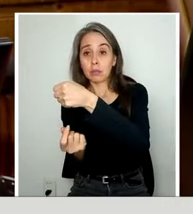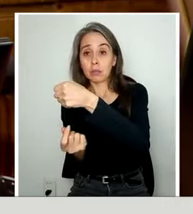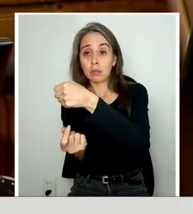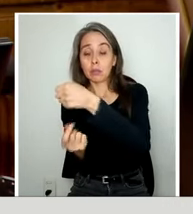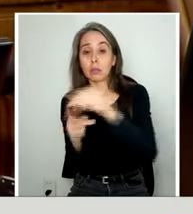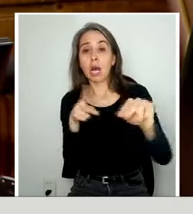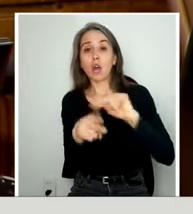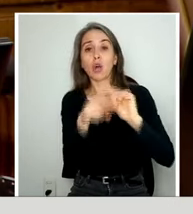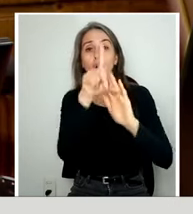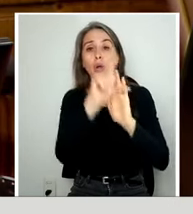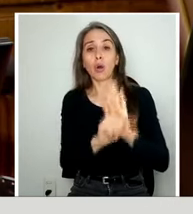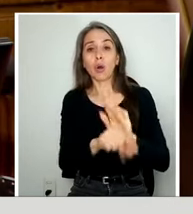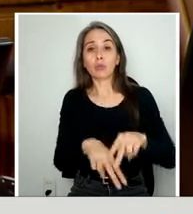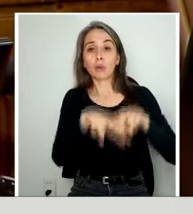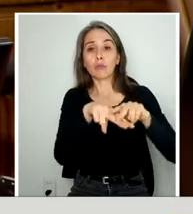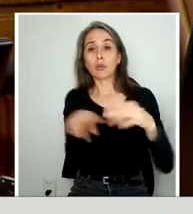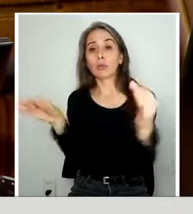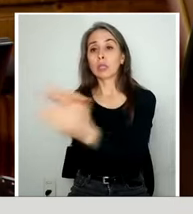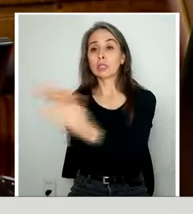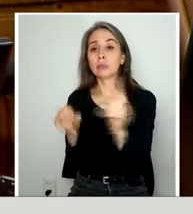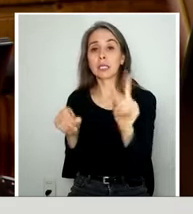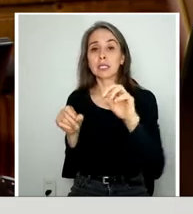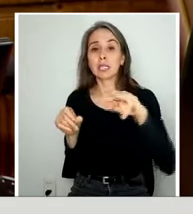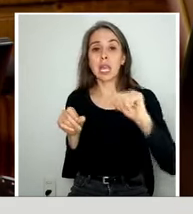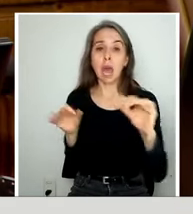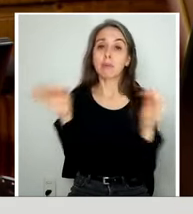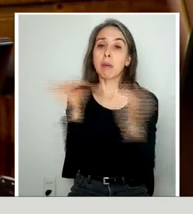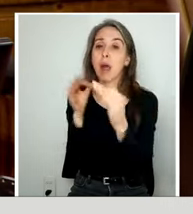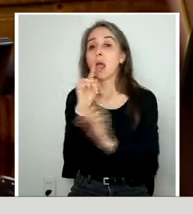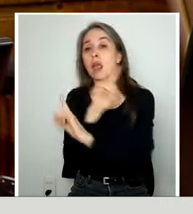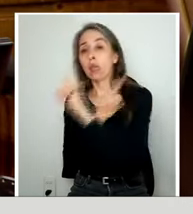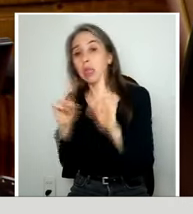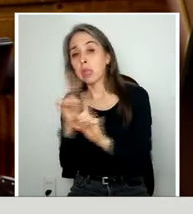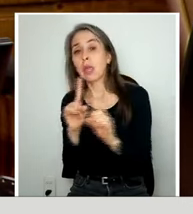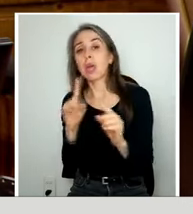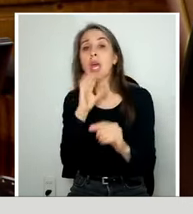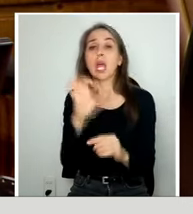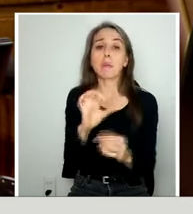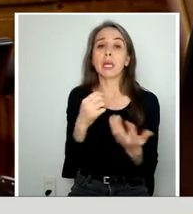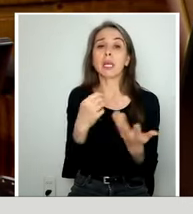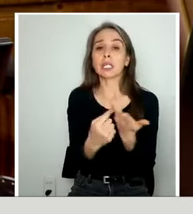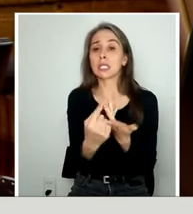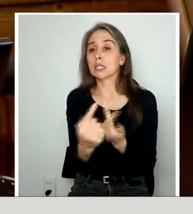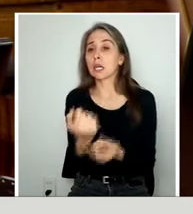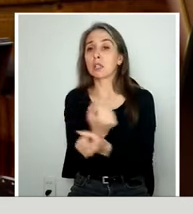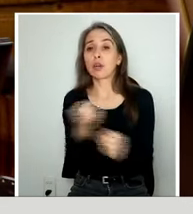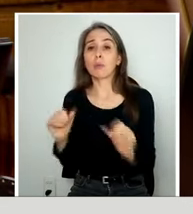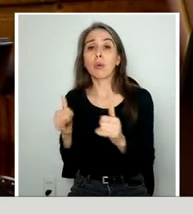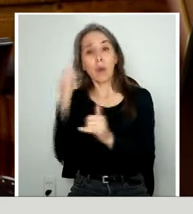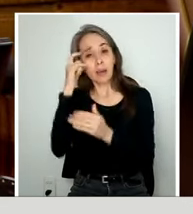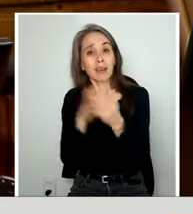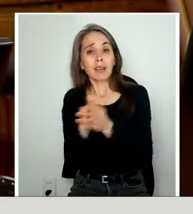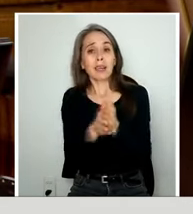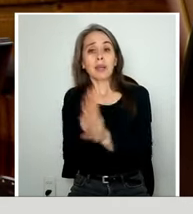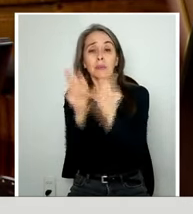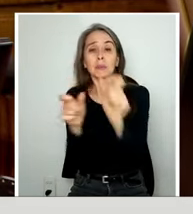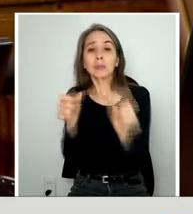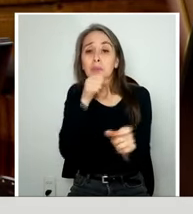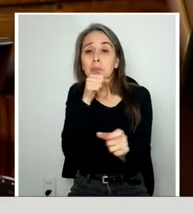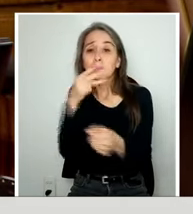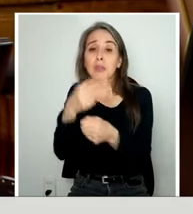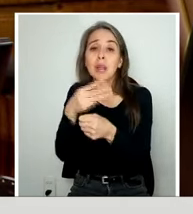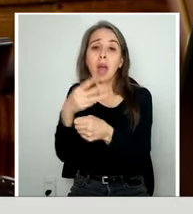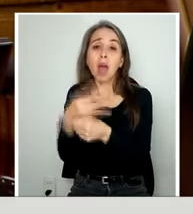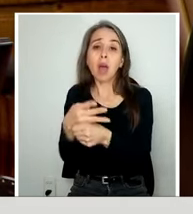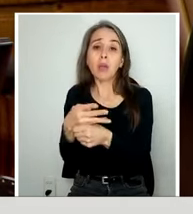dándole explicaciones de todo tipo que las emergencias etcétera etcétera Pero no podemos jugar con la ilusión de nuestros adultos mayores estoy